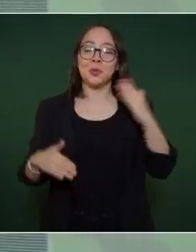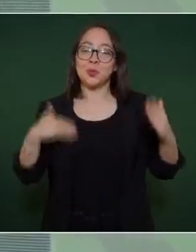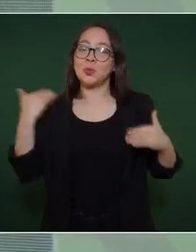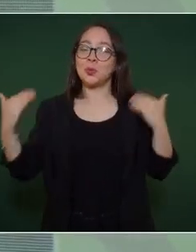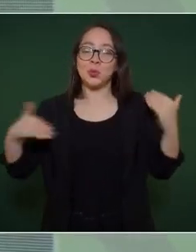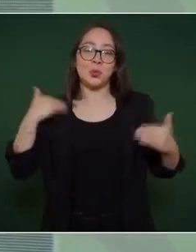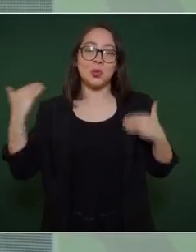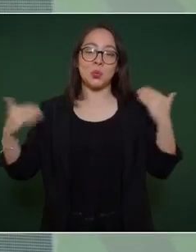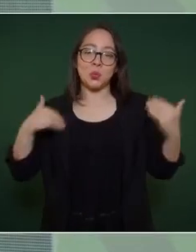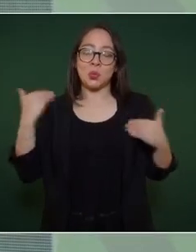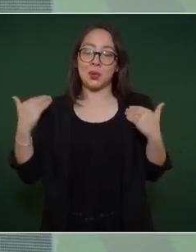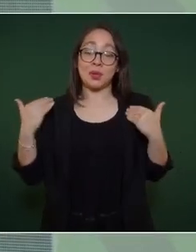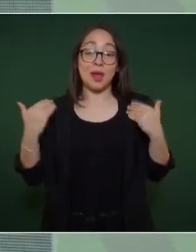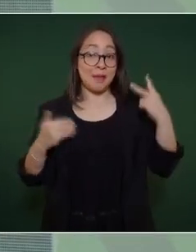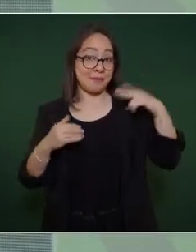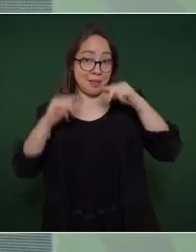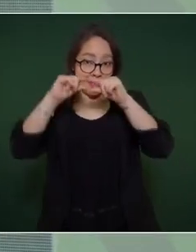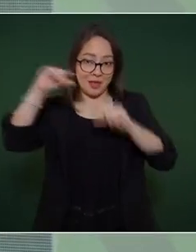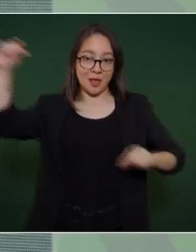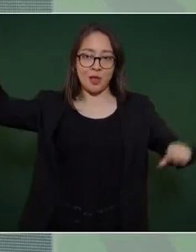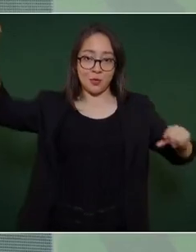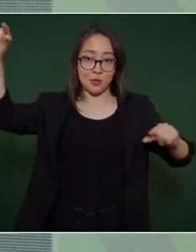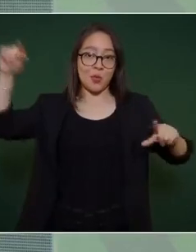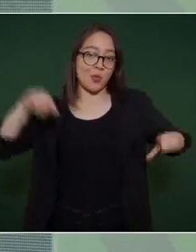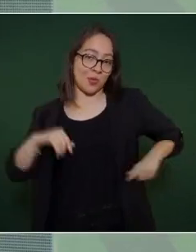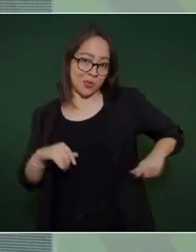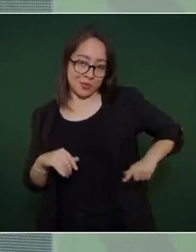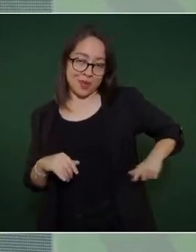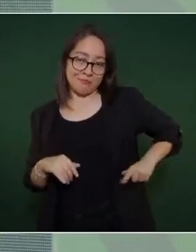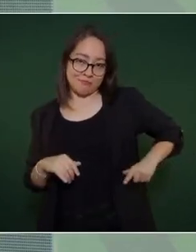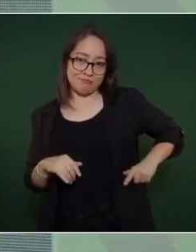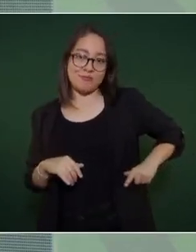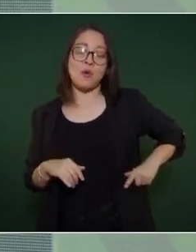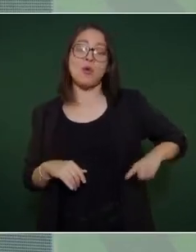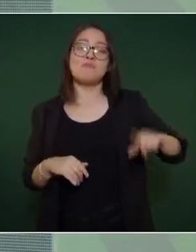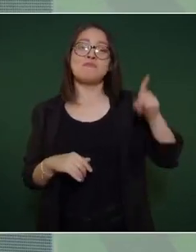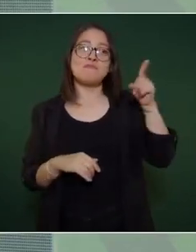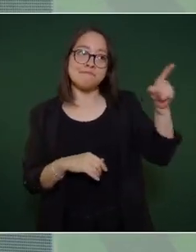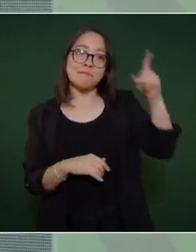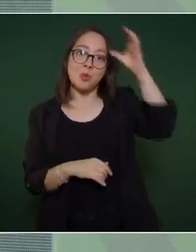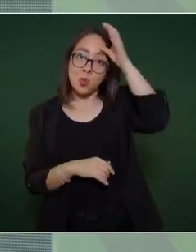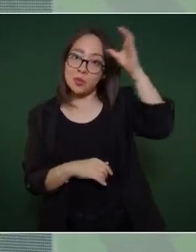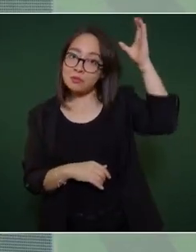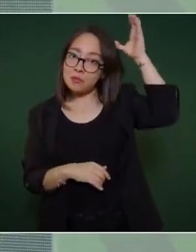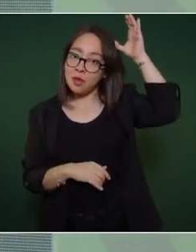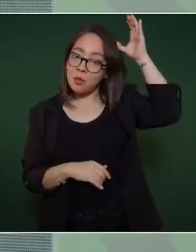Veracruz gobierne Cuitláhuac de manera honesta.